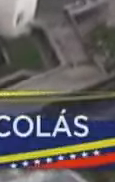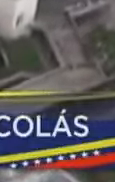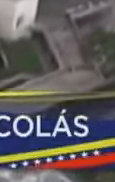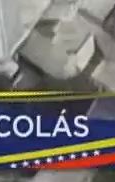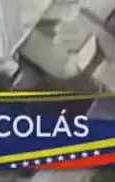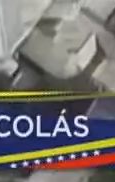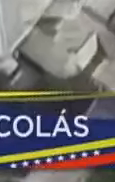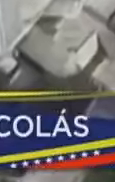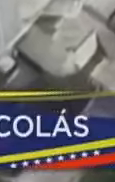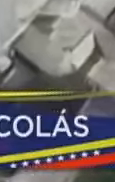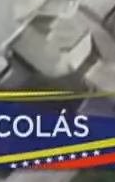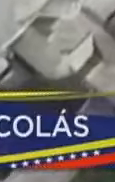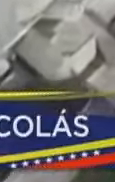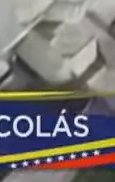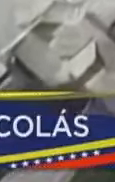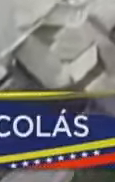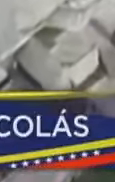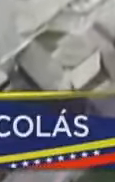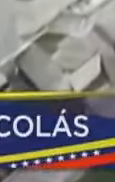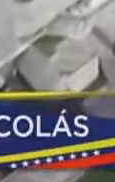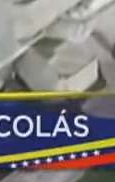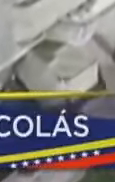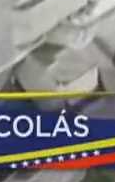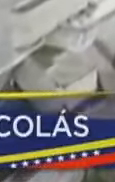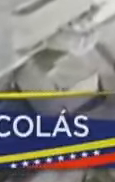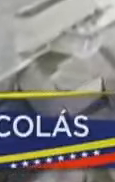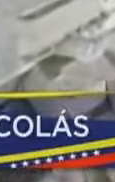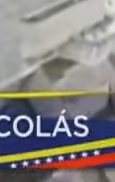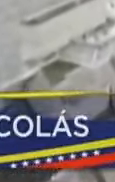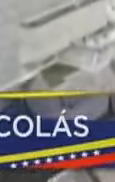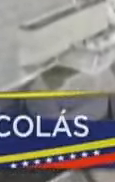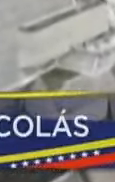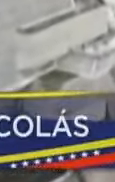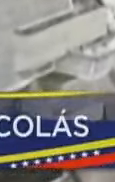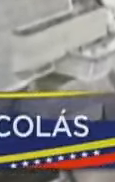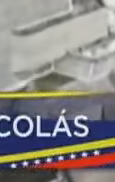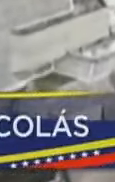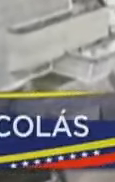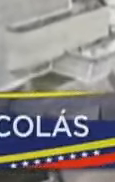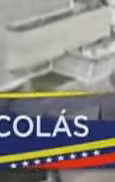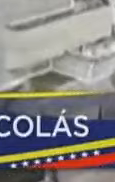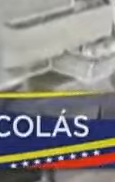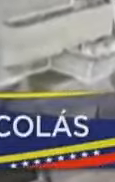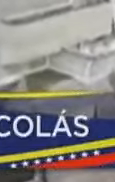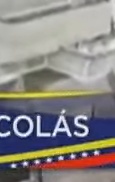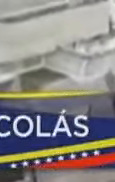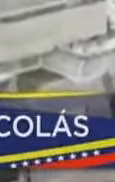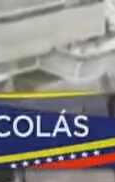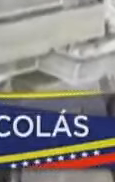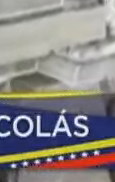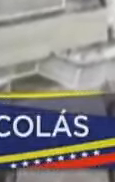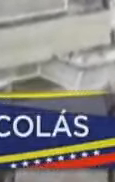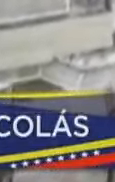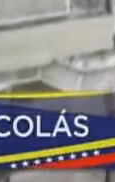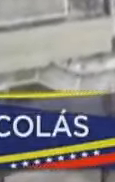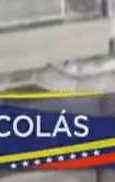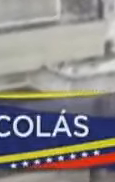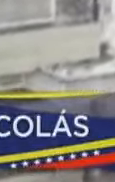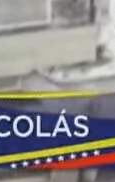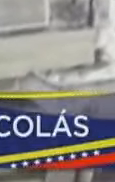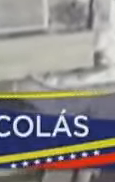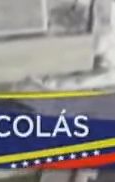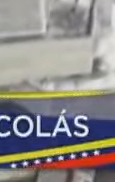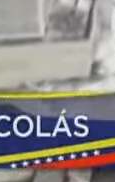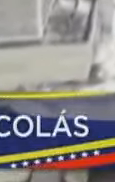2.000 emprendedores de nuestro país en este encuentro donde comparten diferentes experiencias también en lo que ha